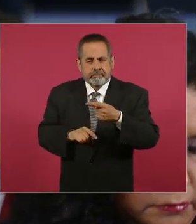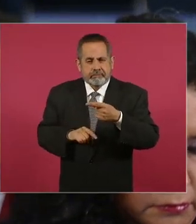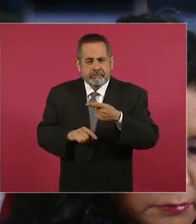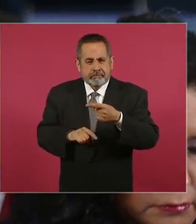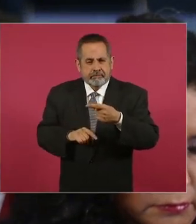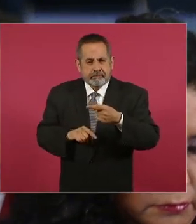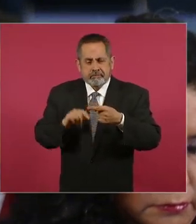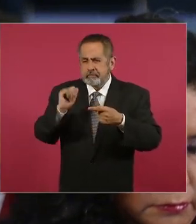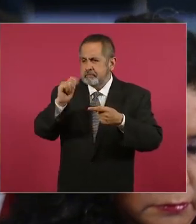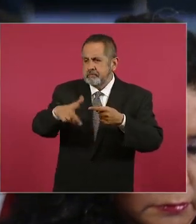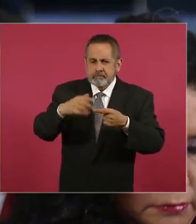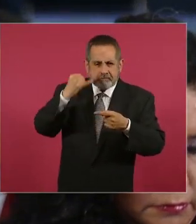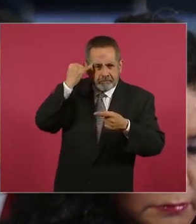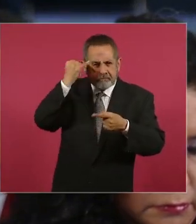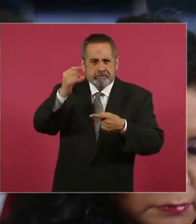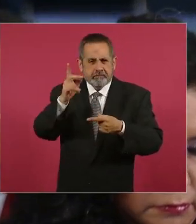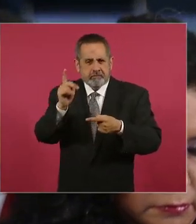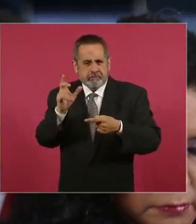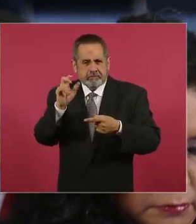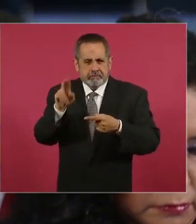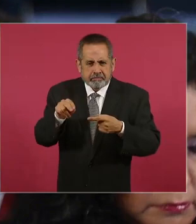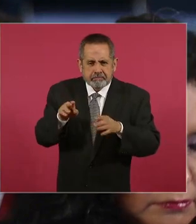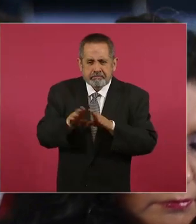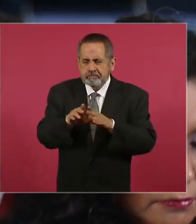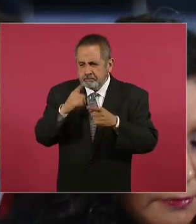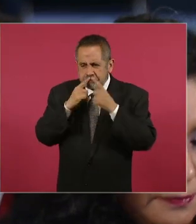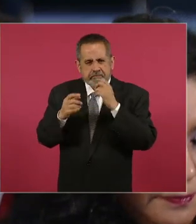sé, alguna idea, alguna estrategia